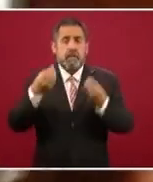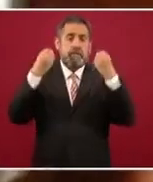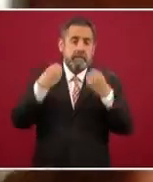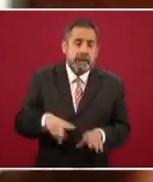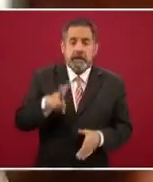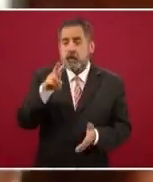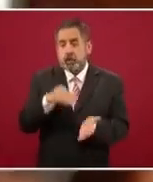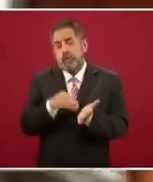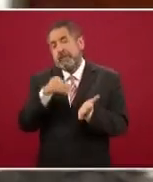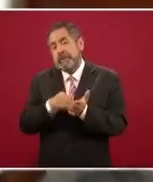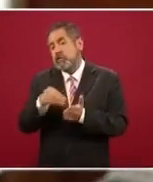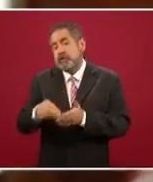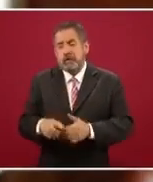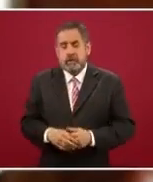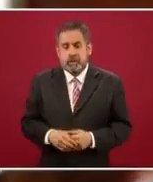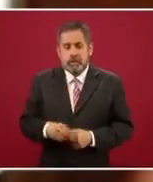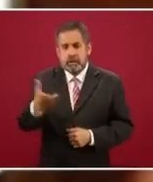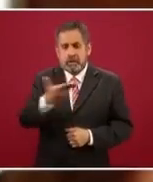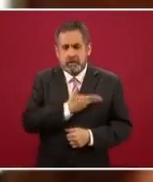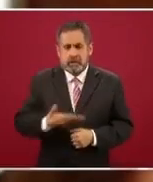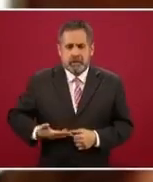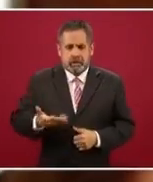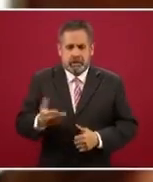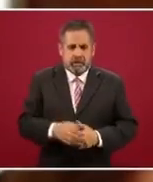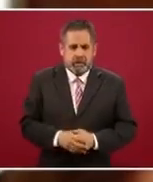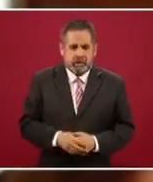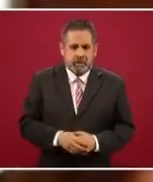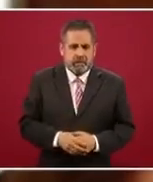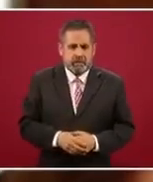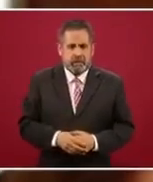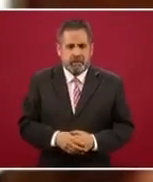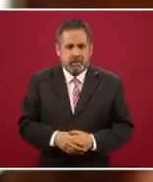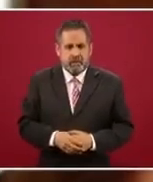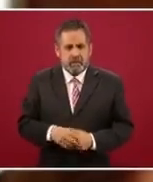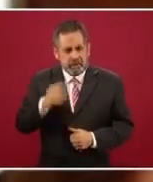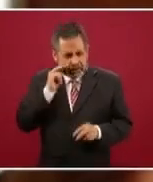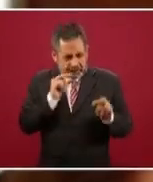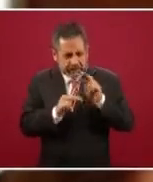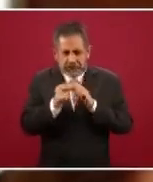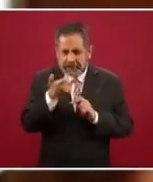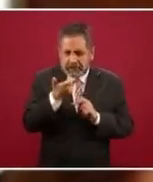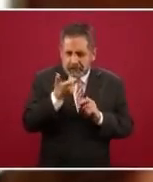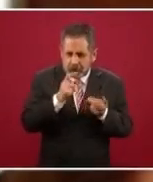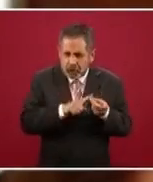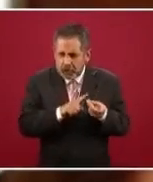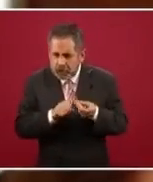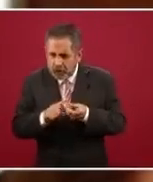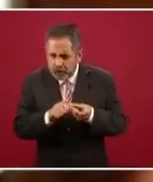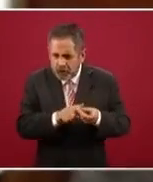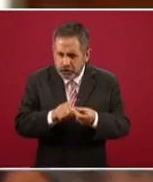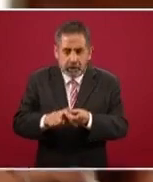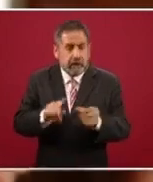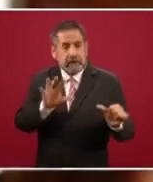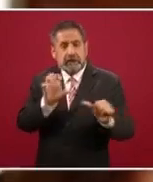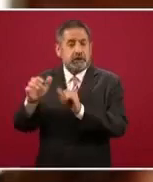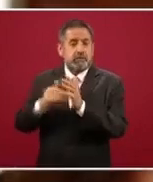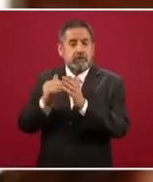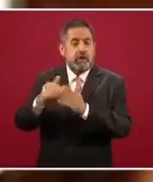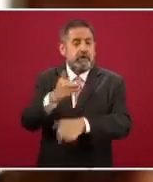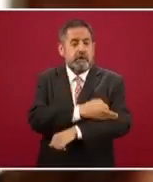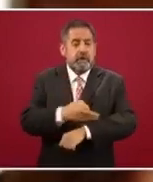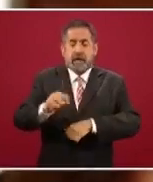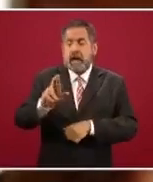2,000 millones. Presidente, el dinero, hemos seguido la pista. Esos 600 millones de la familia Ramírez que